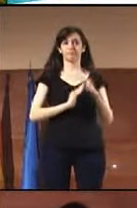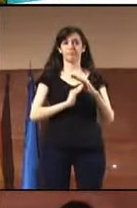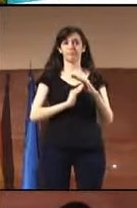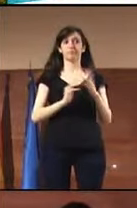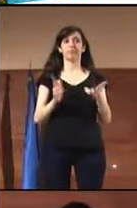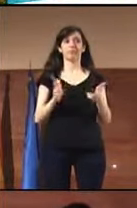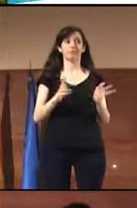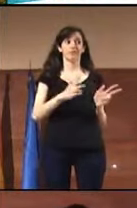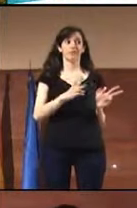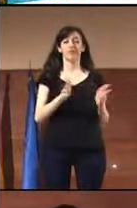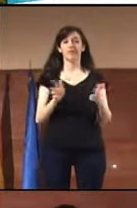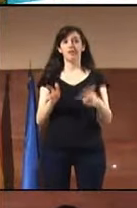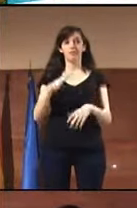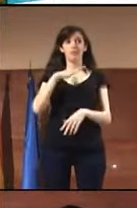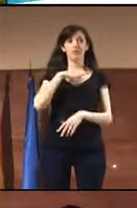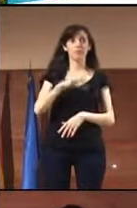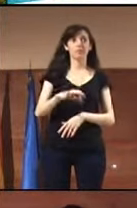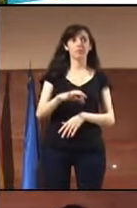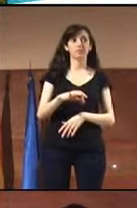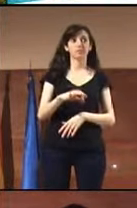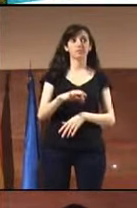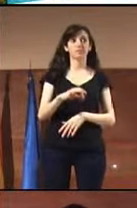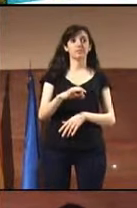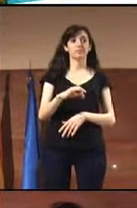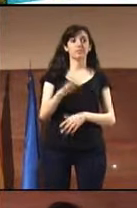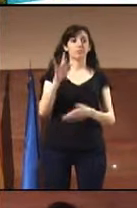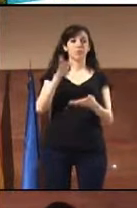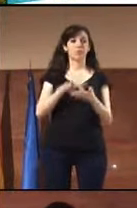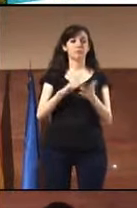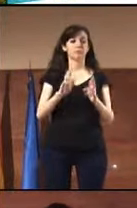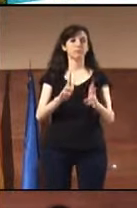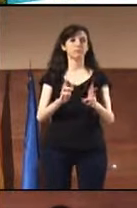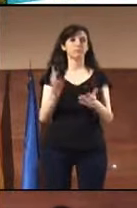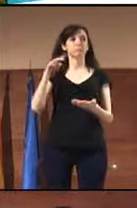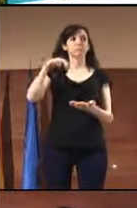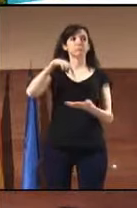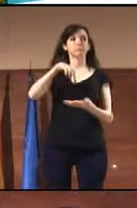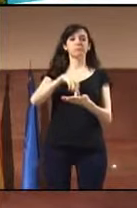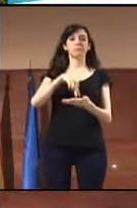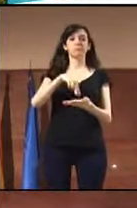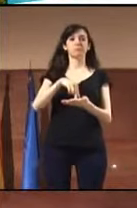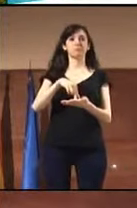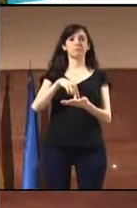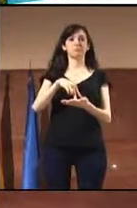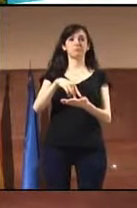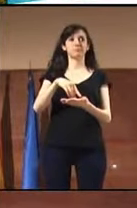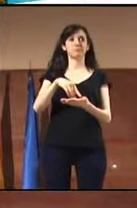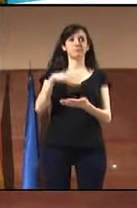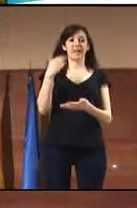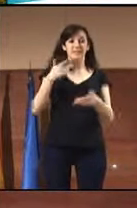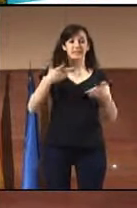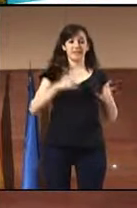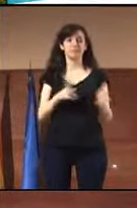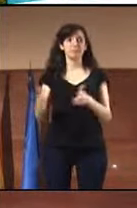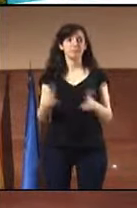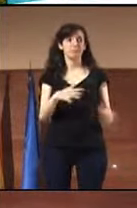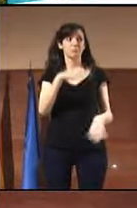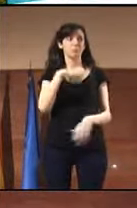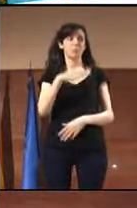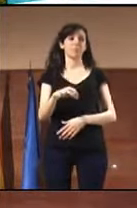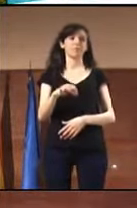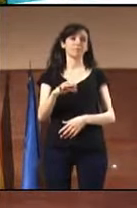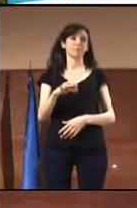girar, es que simplemente a la hora de levantarte, o sea, ya se te puede mover la silla. O sea, a la hora de levantarte